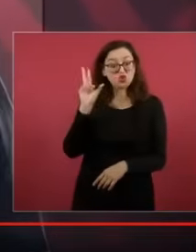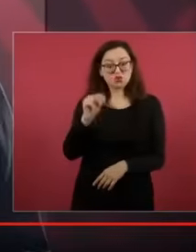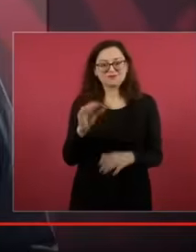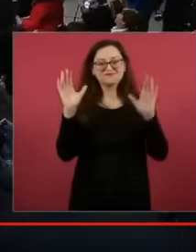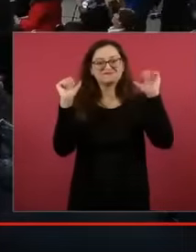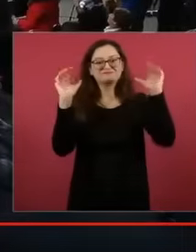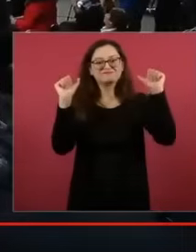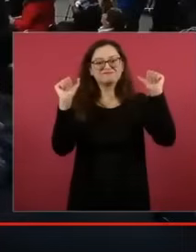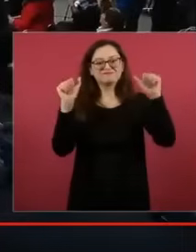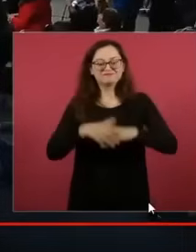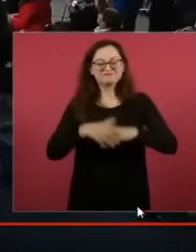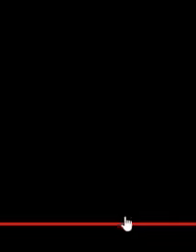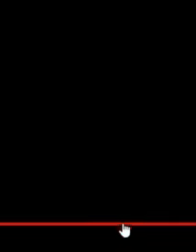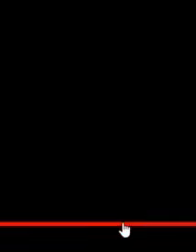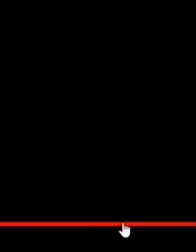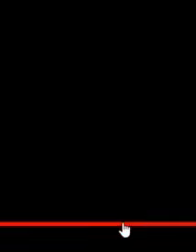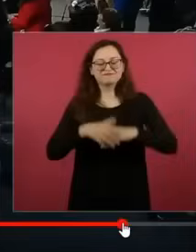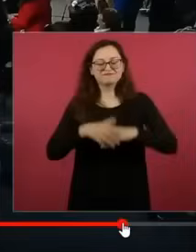Adiós, adiós.